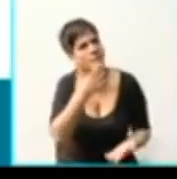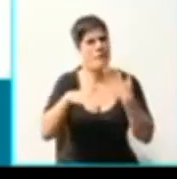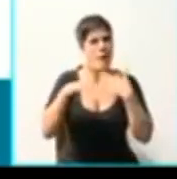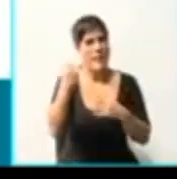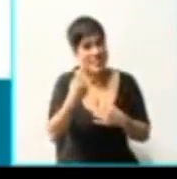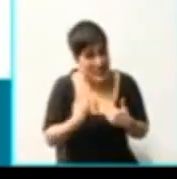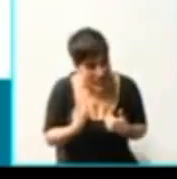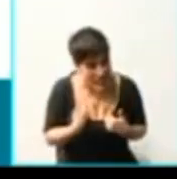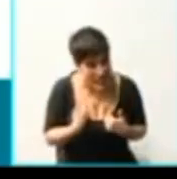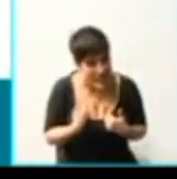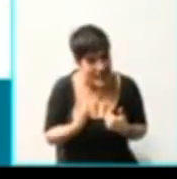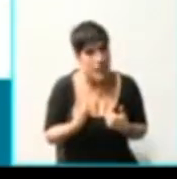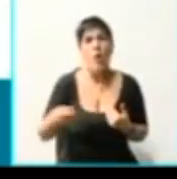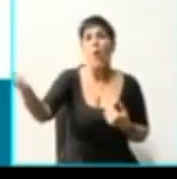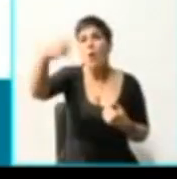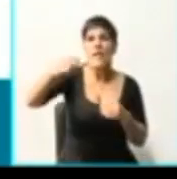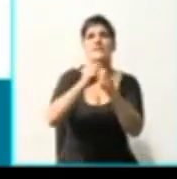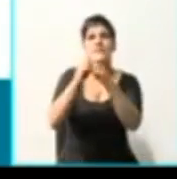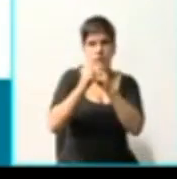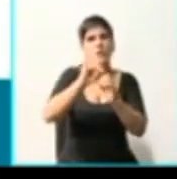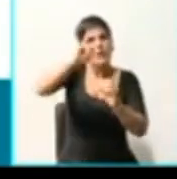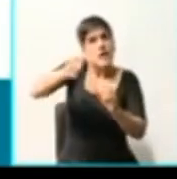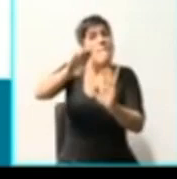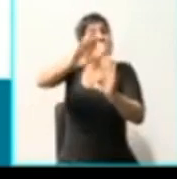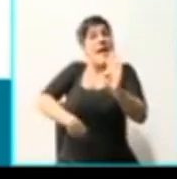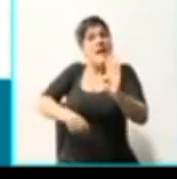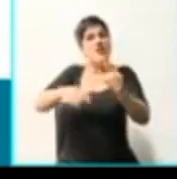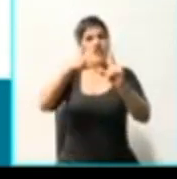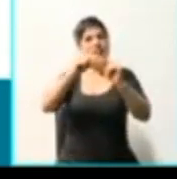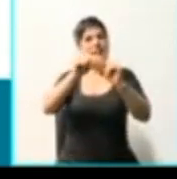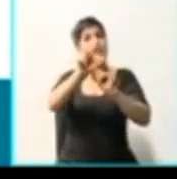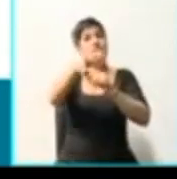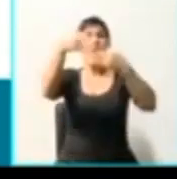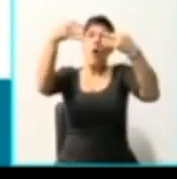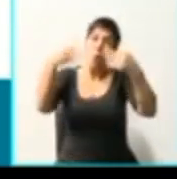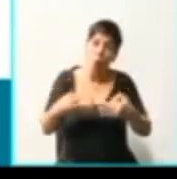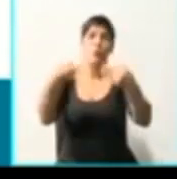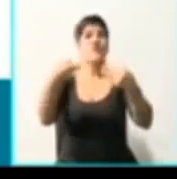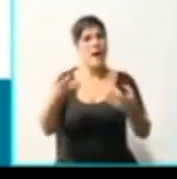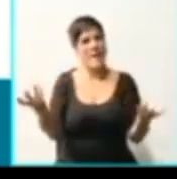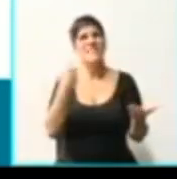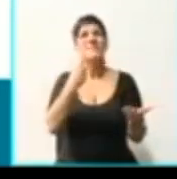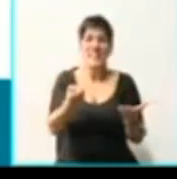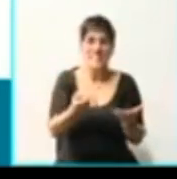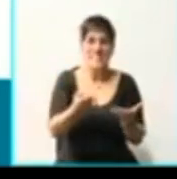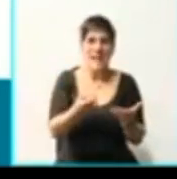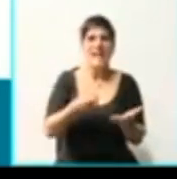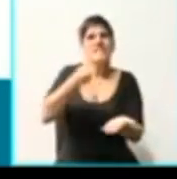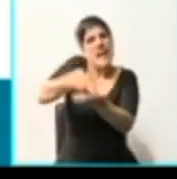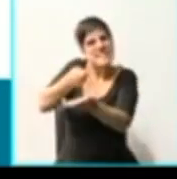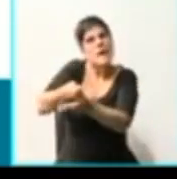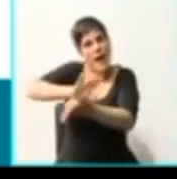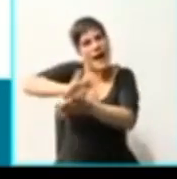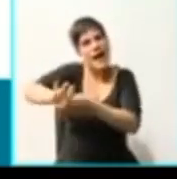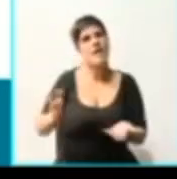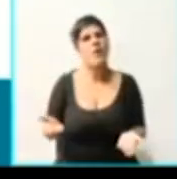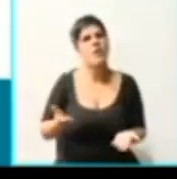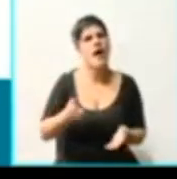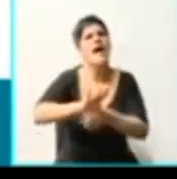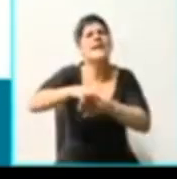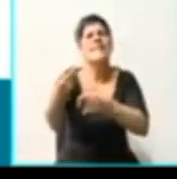este proyecto, menos el artículo 3, que es el que dice que el destino es para pagar deuda. ¿Qué